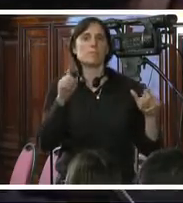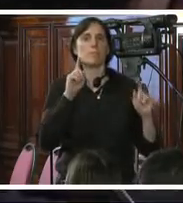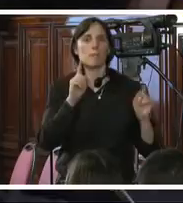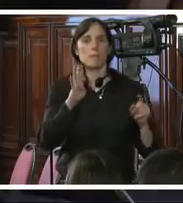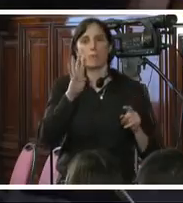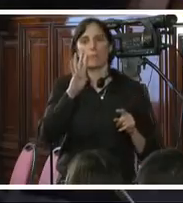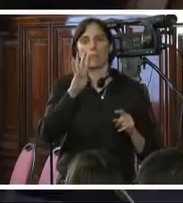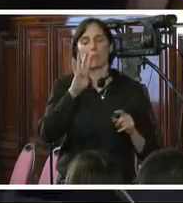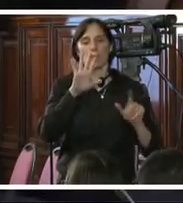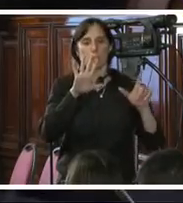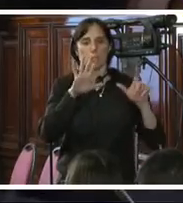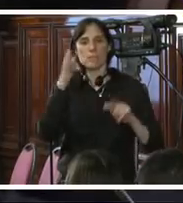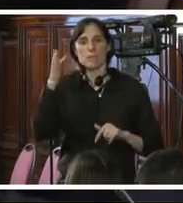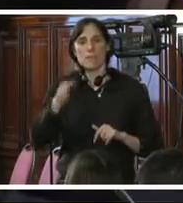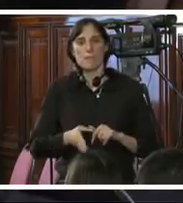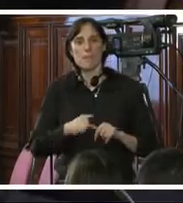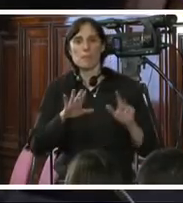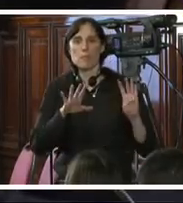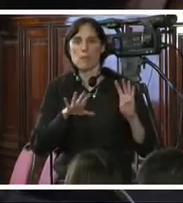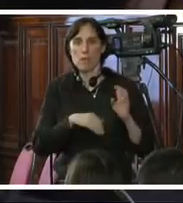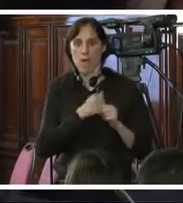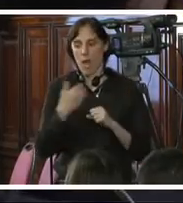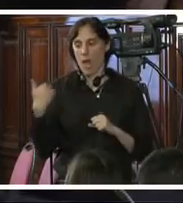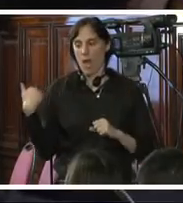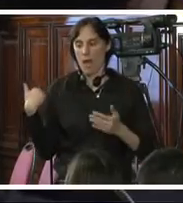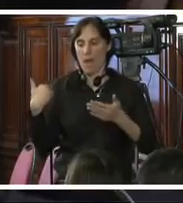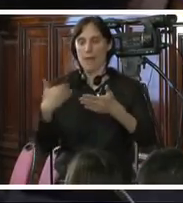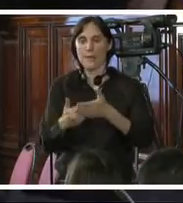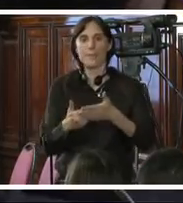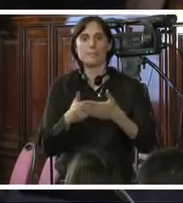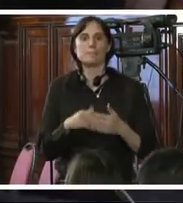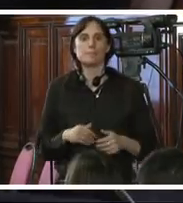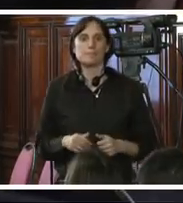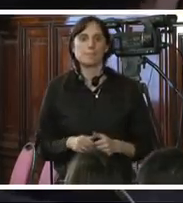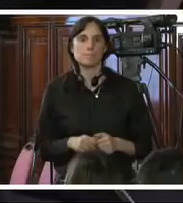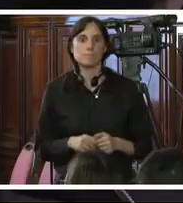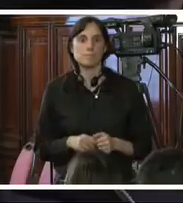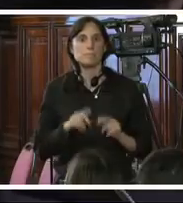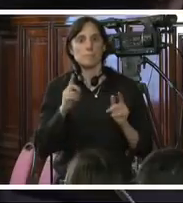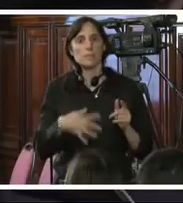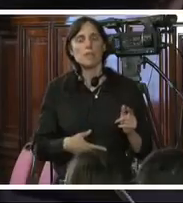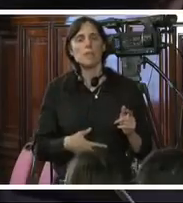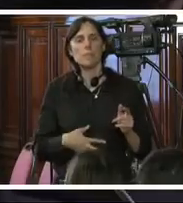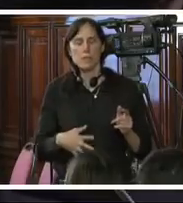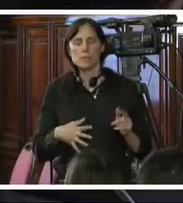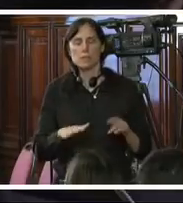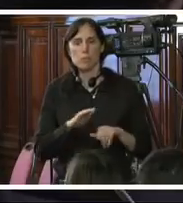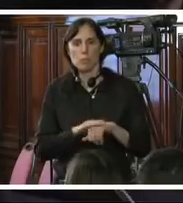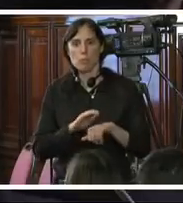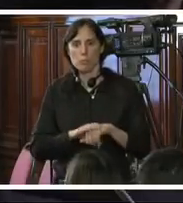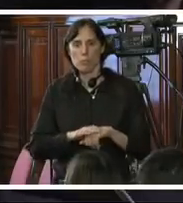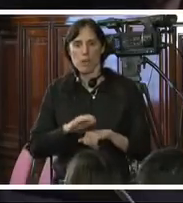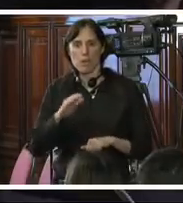el 47% en 9 años, por citar solo algunos ejemplos. Un embarazo producto de una violación a